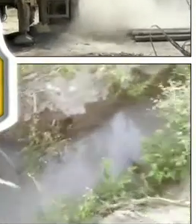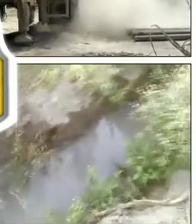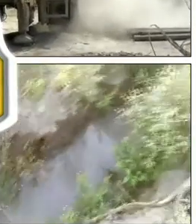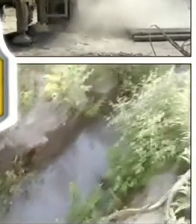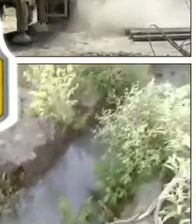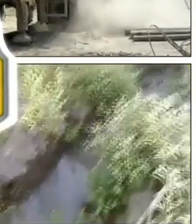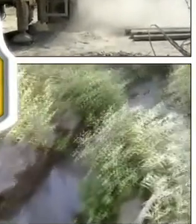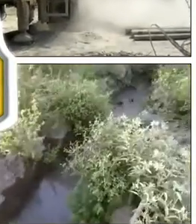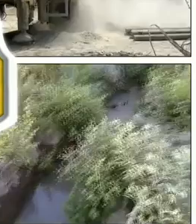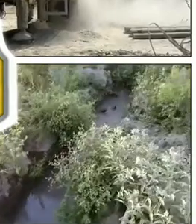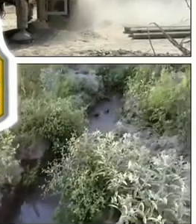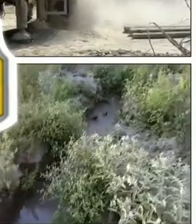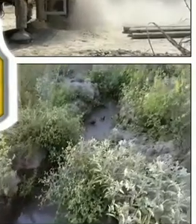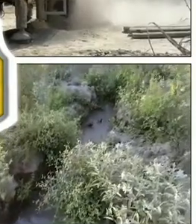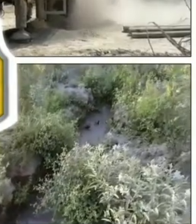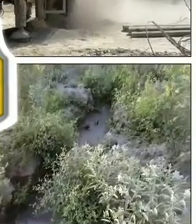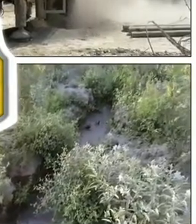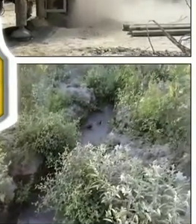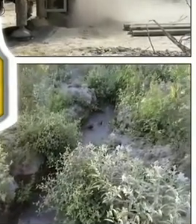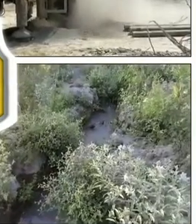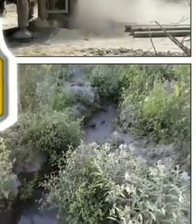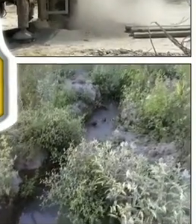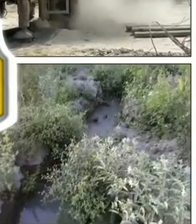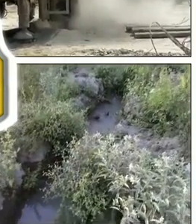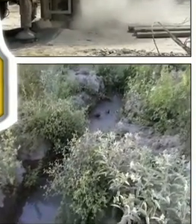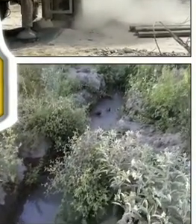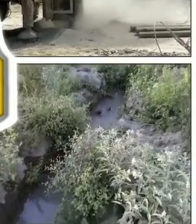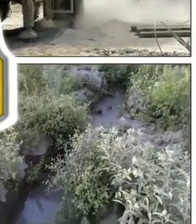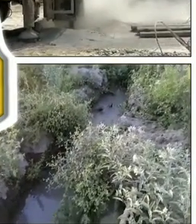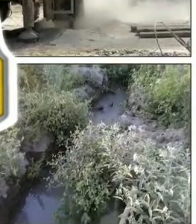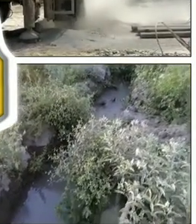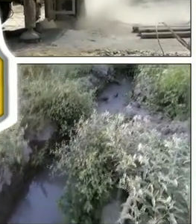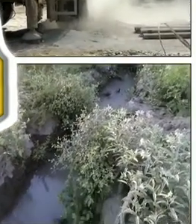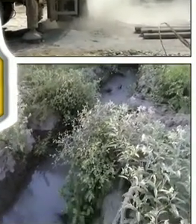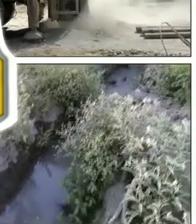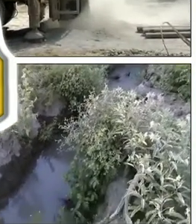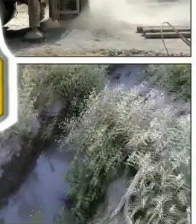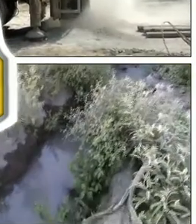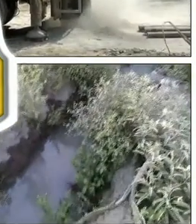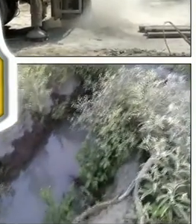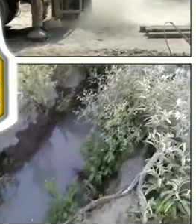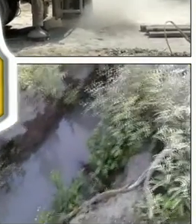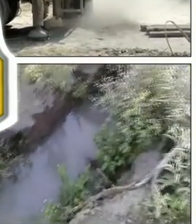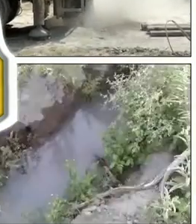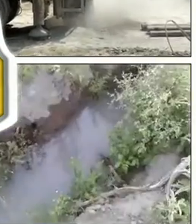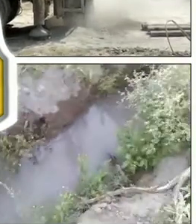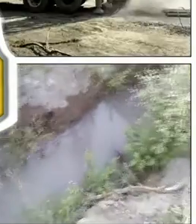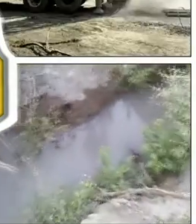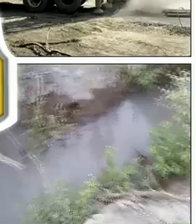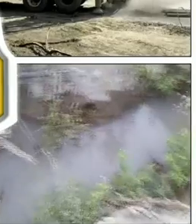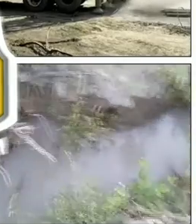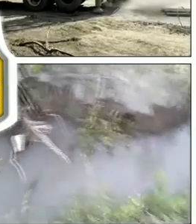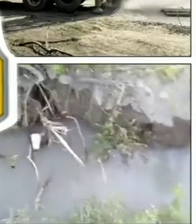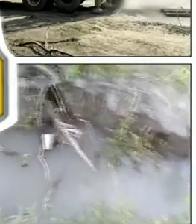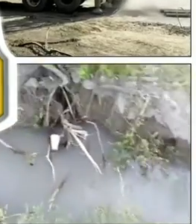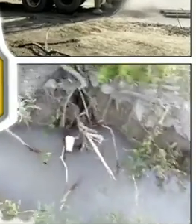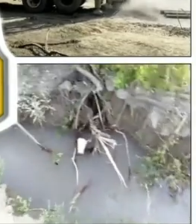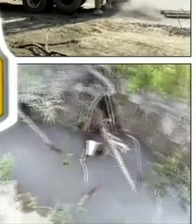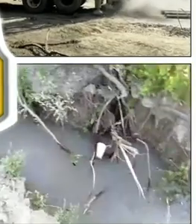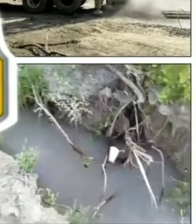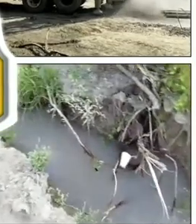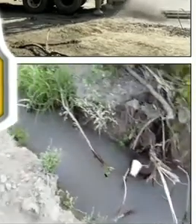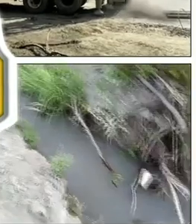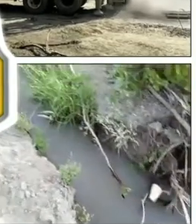y seguridad pública. Tenemos 26 vehículos, 3 aeronaves de ala fija, una